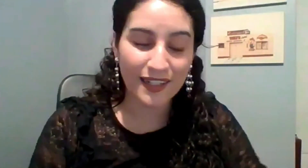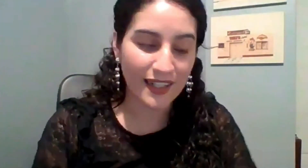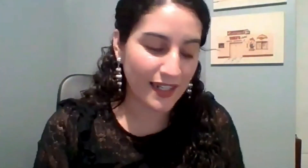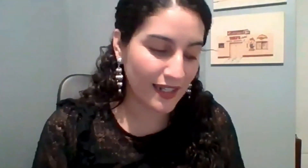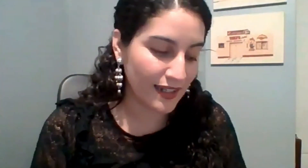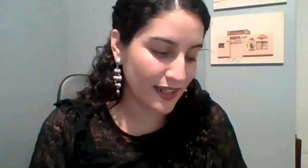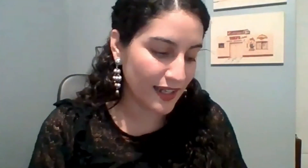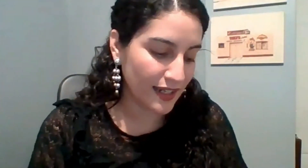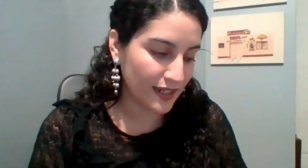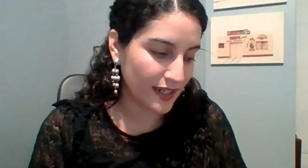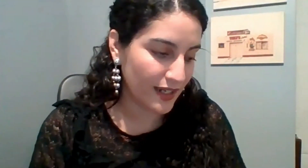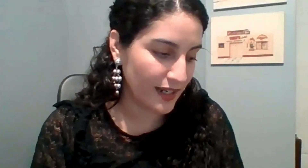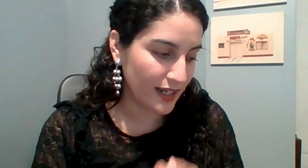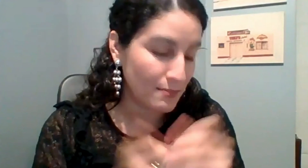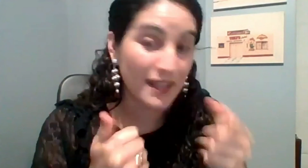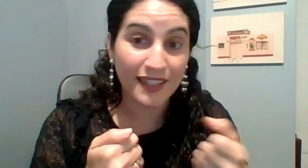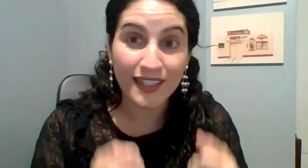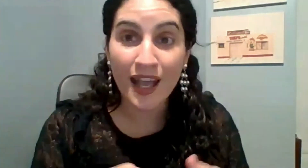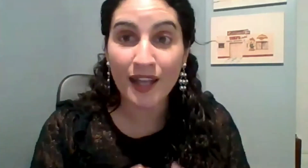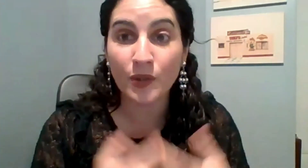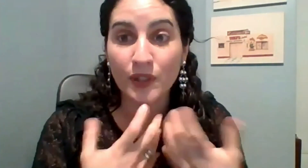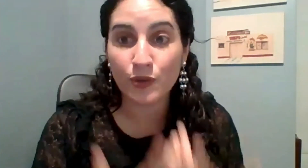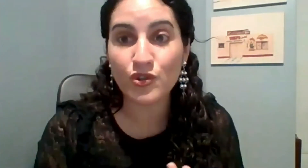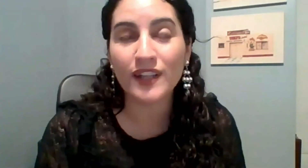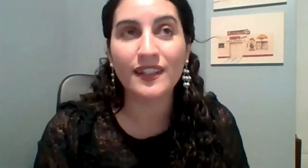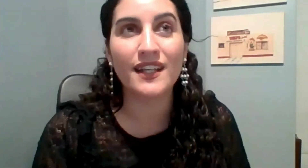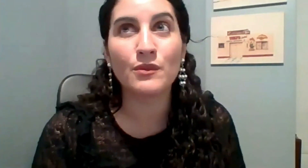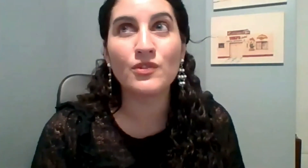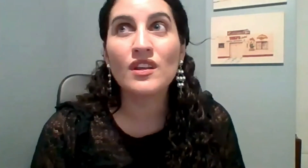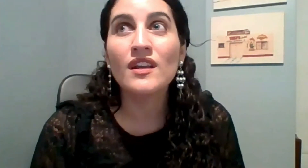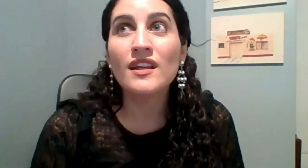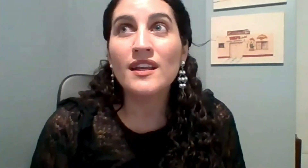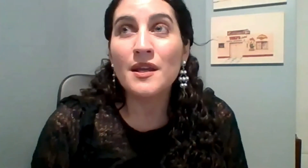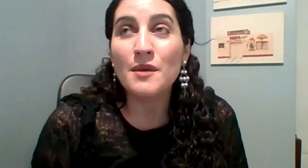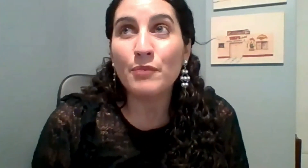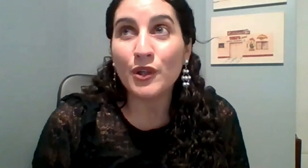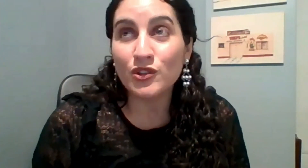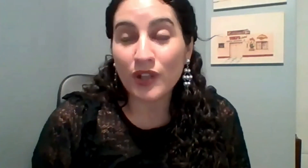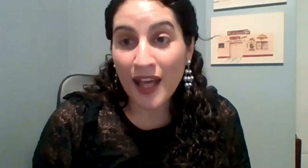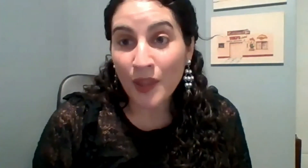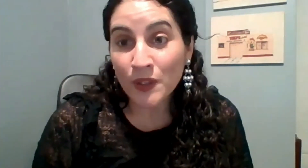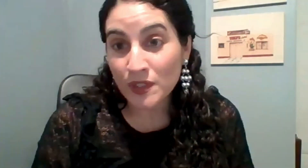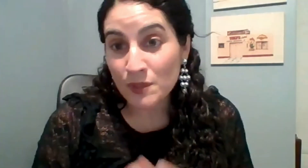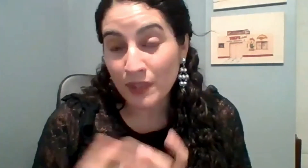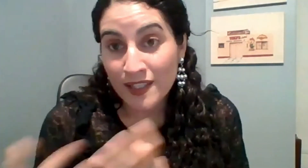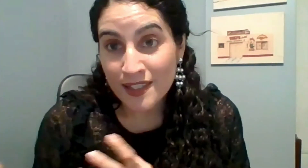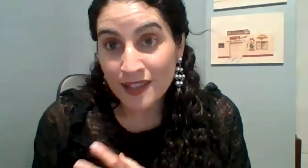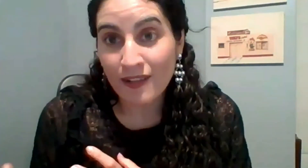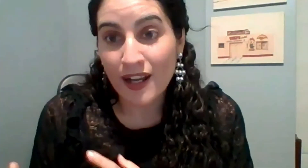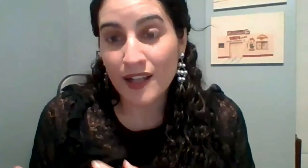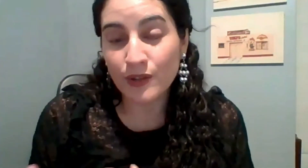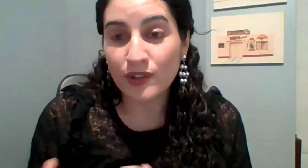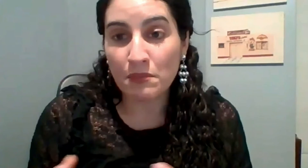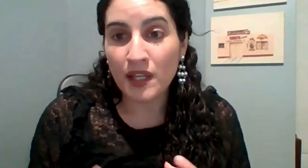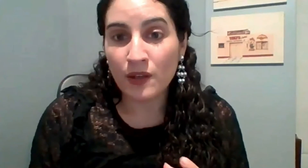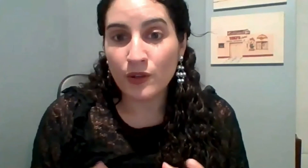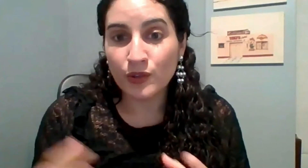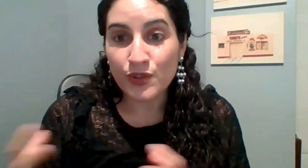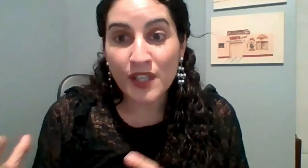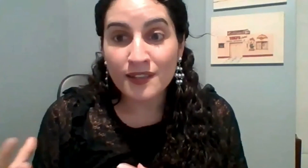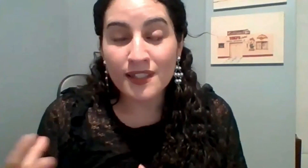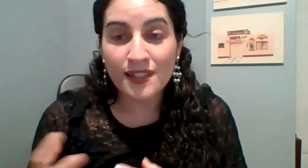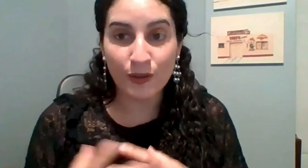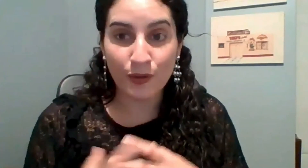analizar el material, los recursos que tenemos. Por otro lado, en tu experiencia trabajando también